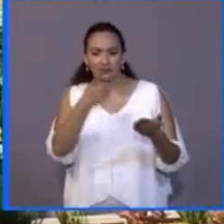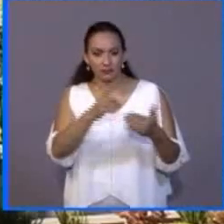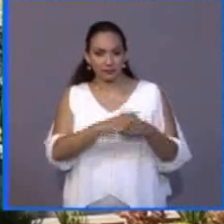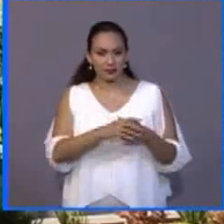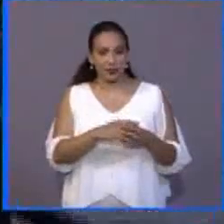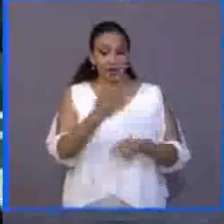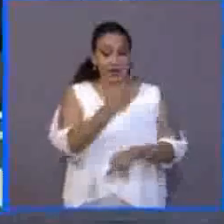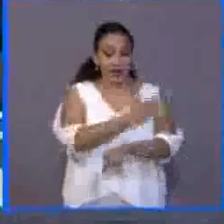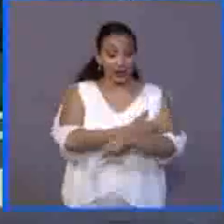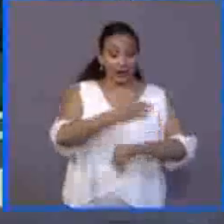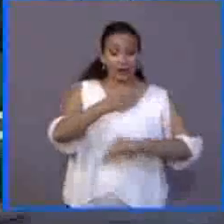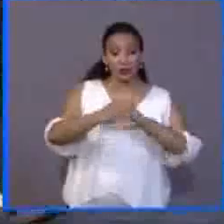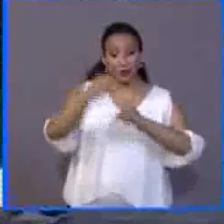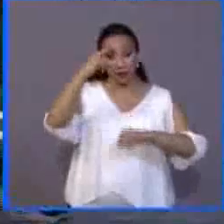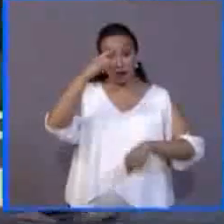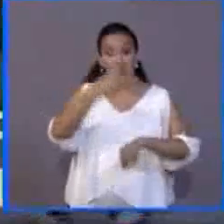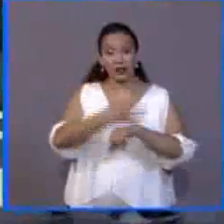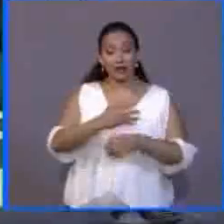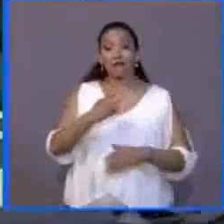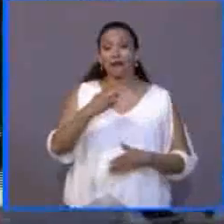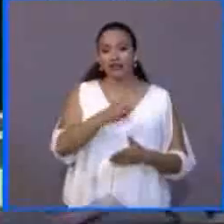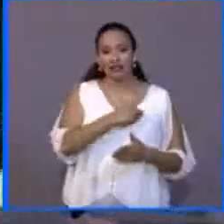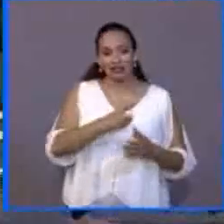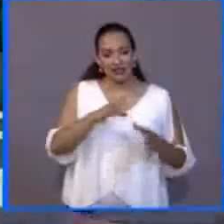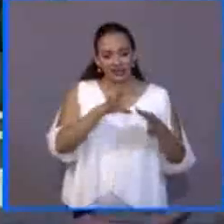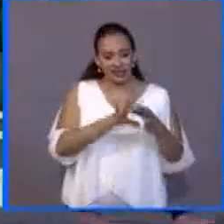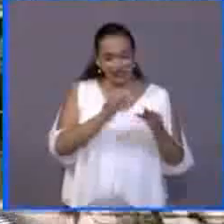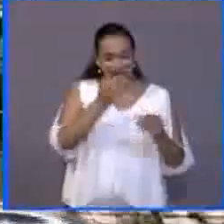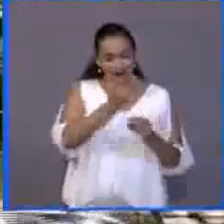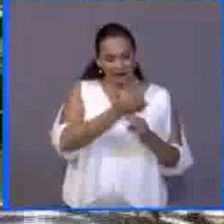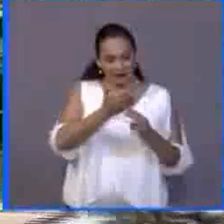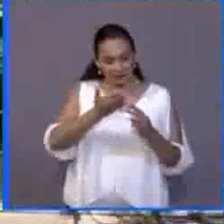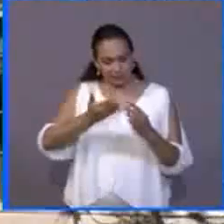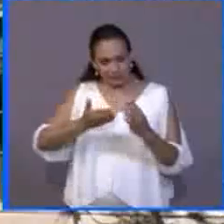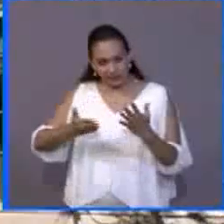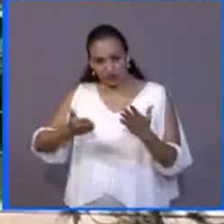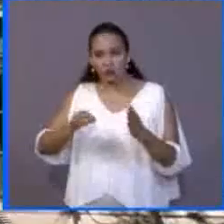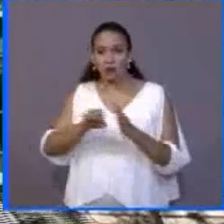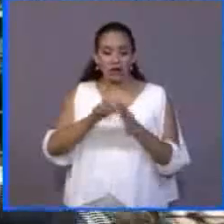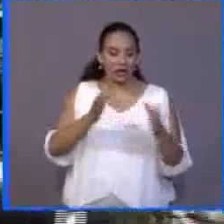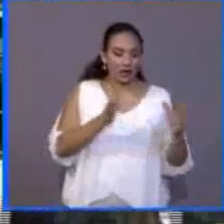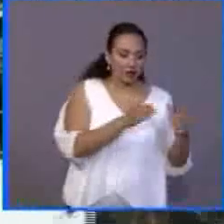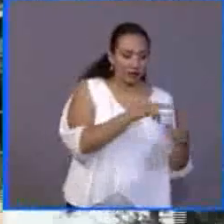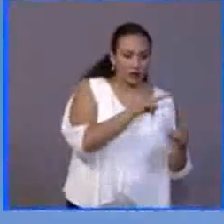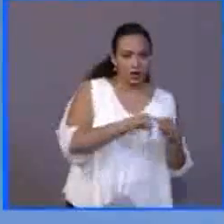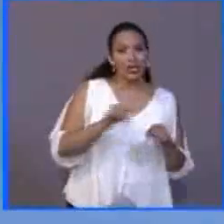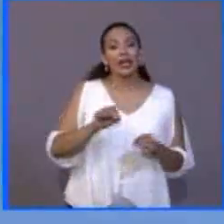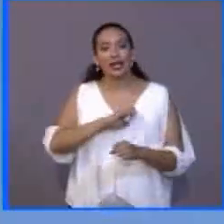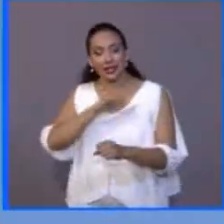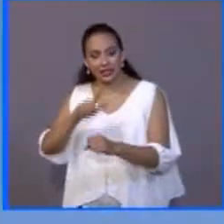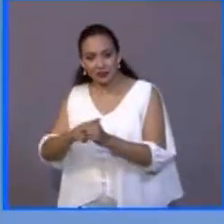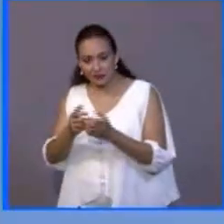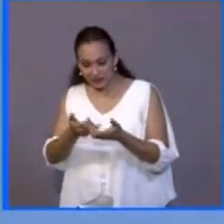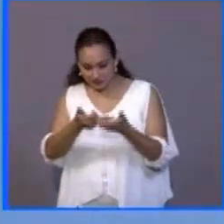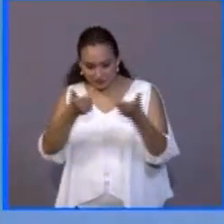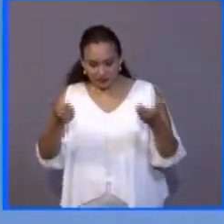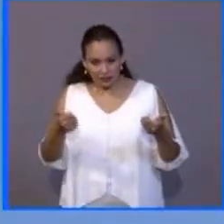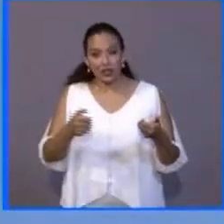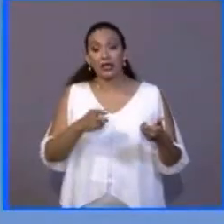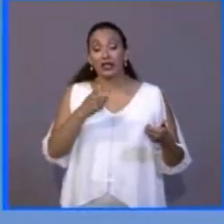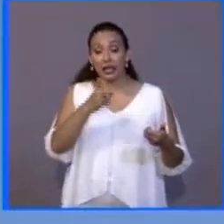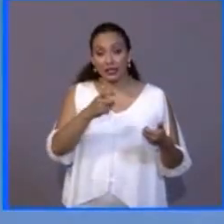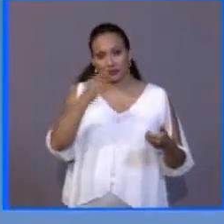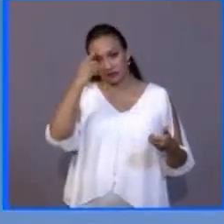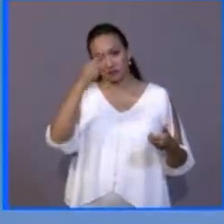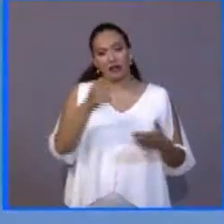que los procedimientos sancionadores se deben clasificar en ordinarios y especiales según sea el caso, con el fin de generar certeza